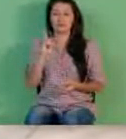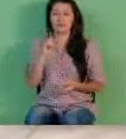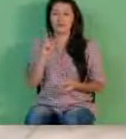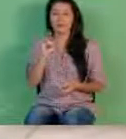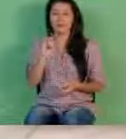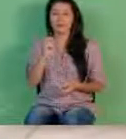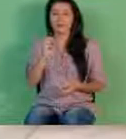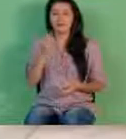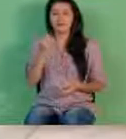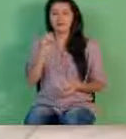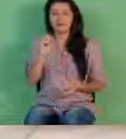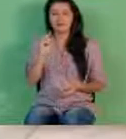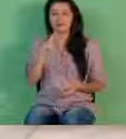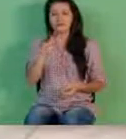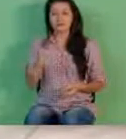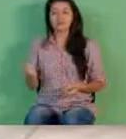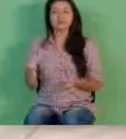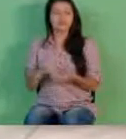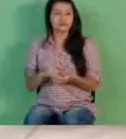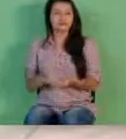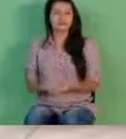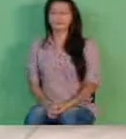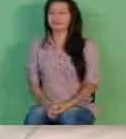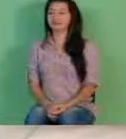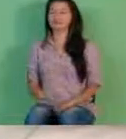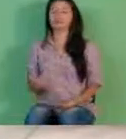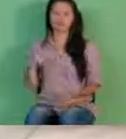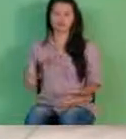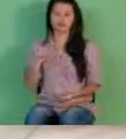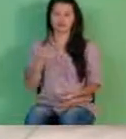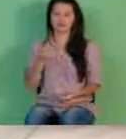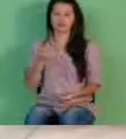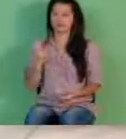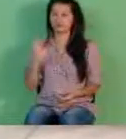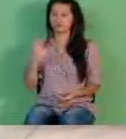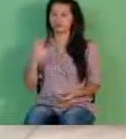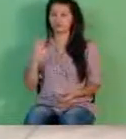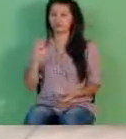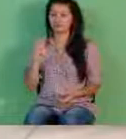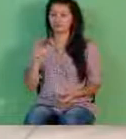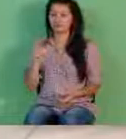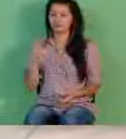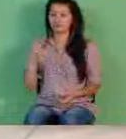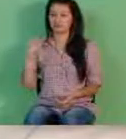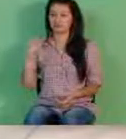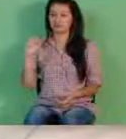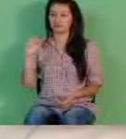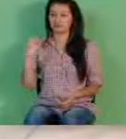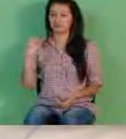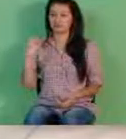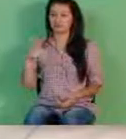son todas las personas que vayan al hospital y lleguen a hacer uso de él precisamente habla usted de municipios de municipios vecinos